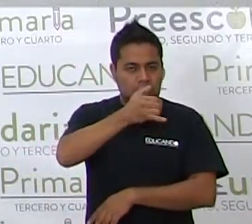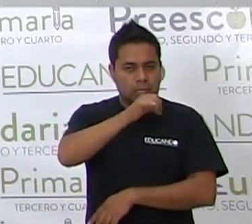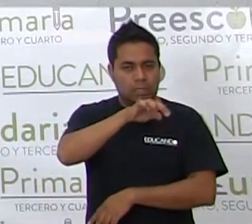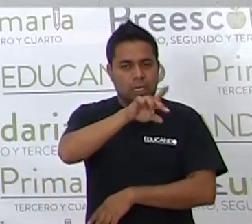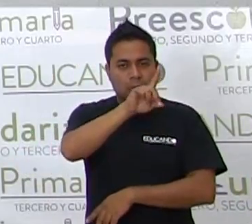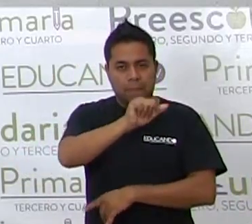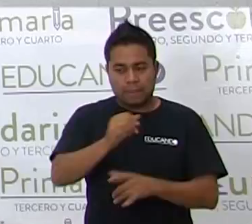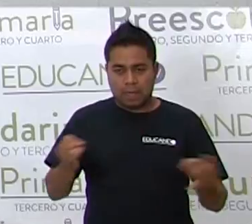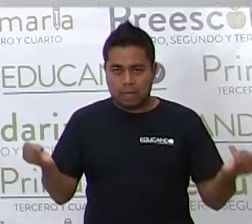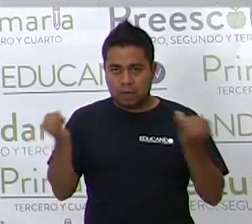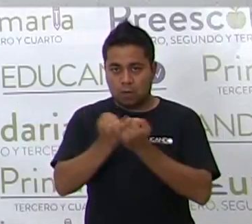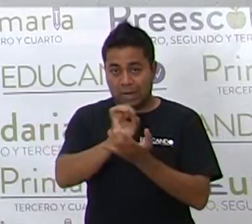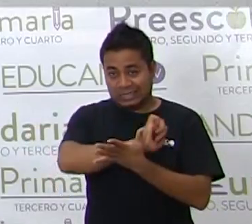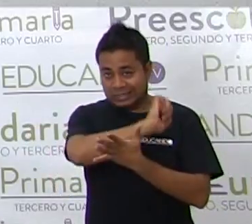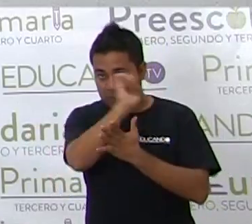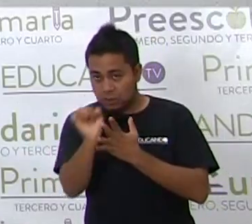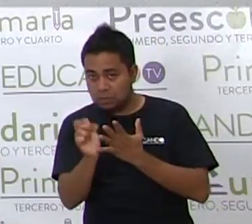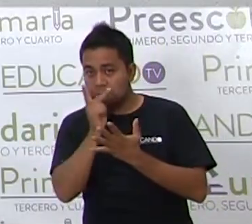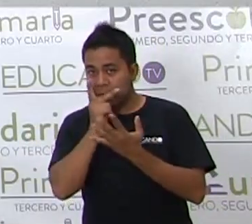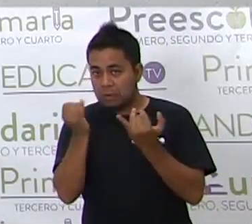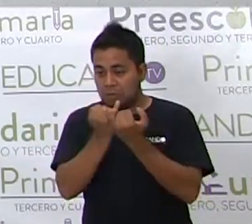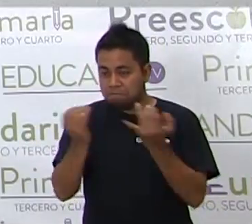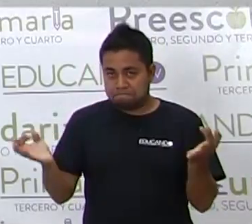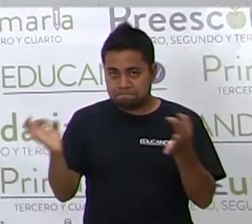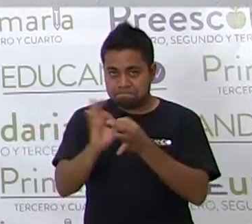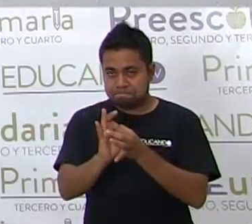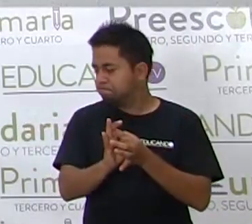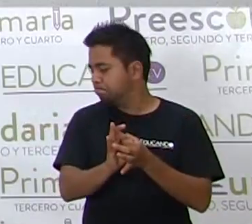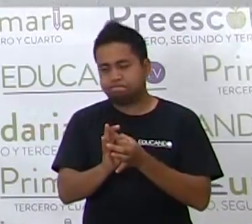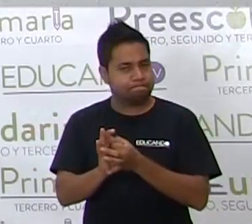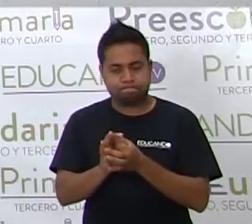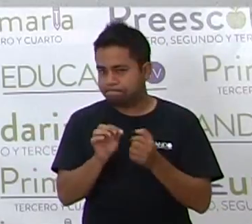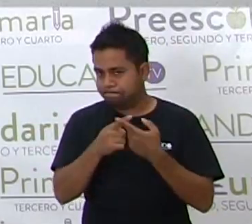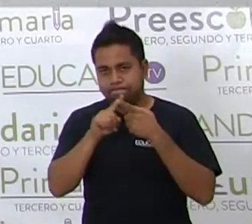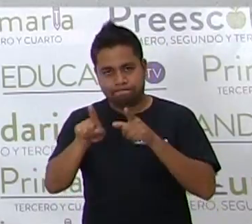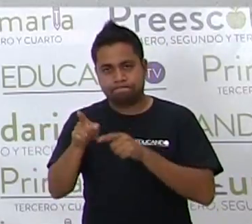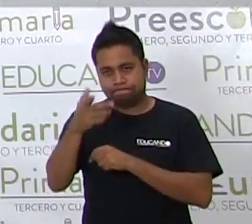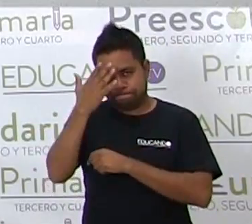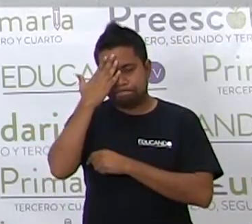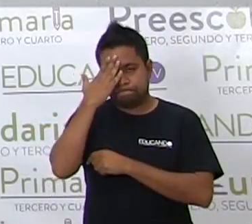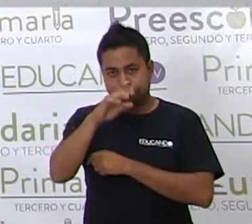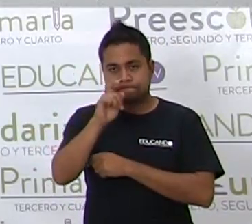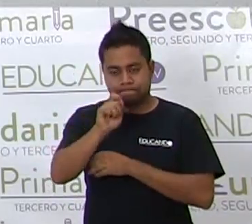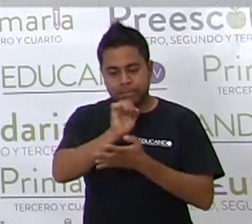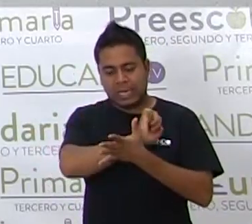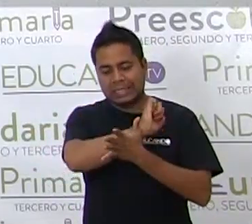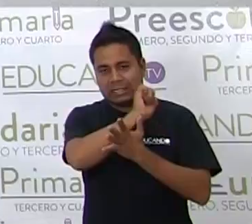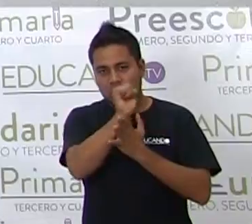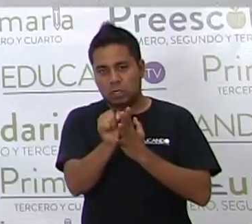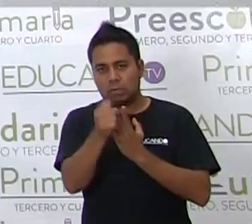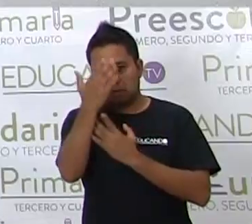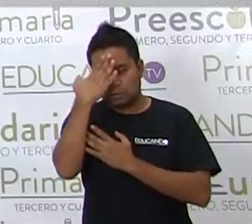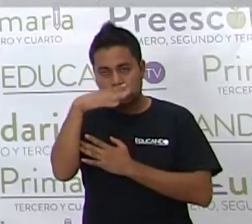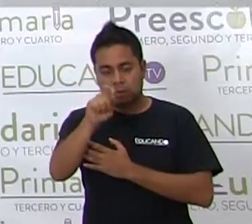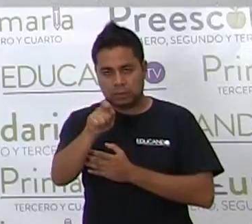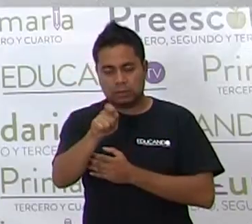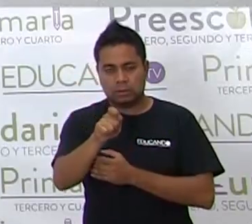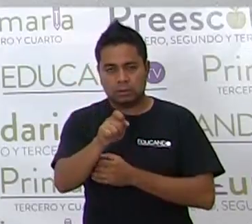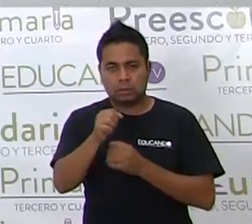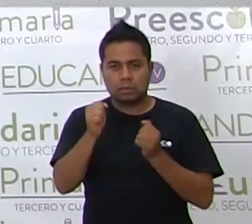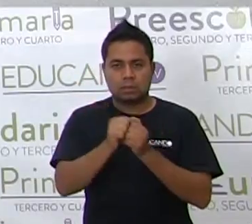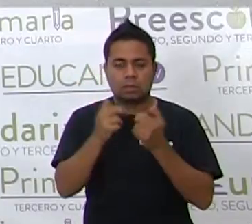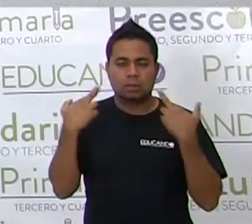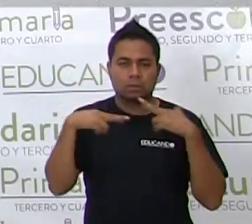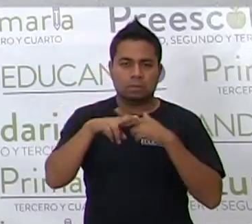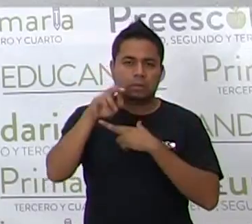de sinónimos, ¿eh? No estamos hablando de sinónimos y tú sabes perfectamente que es un sinónimo. Ya lo has visto con la maestra